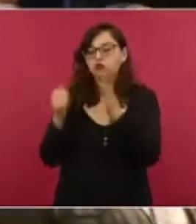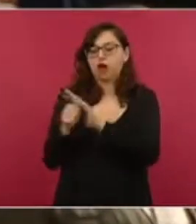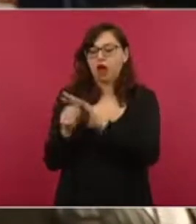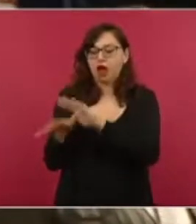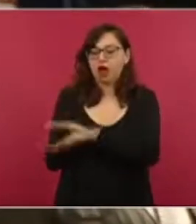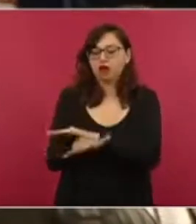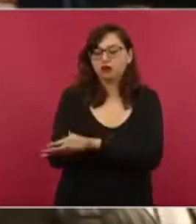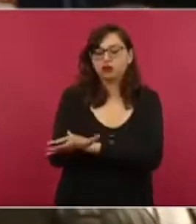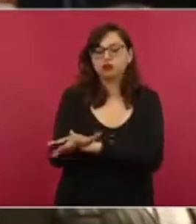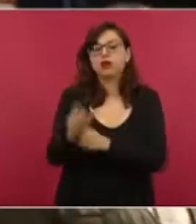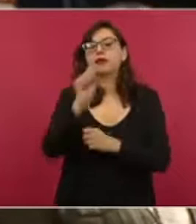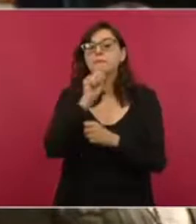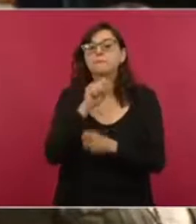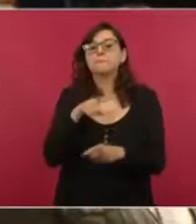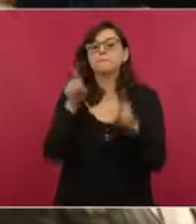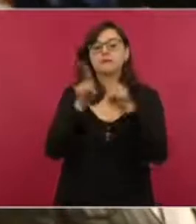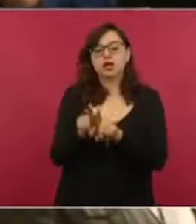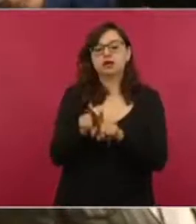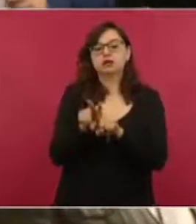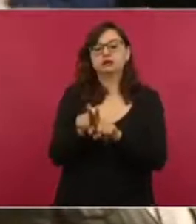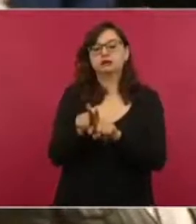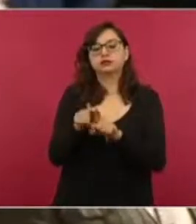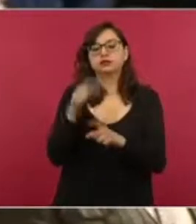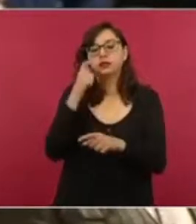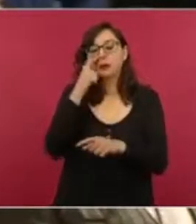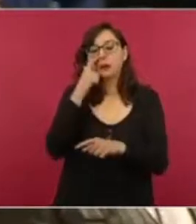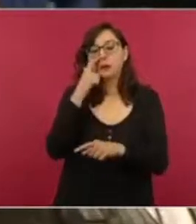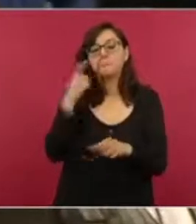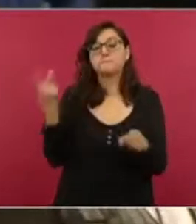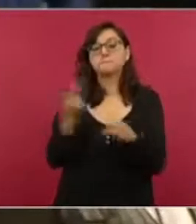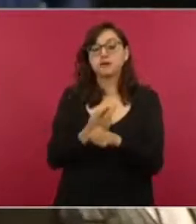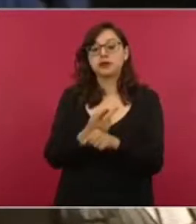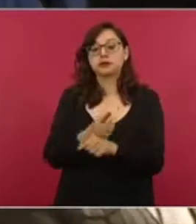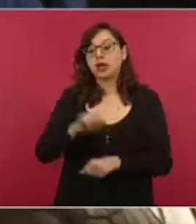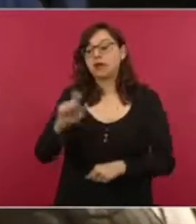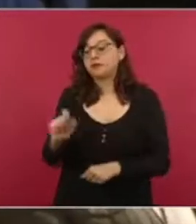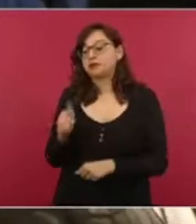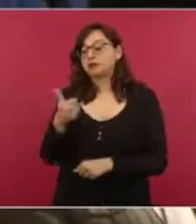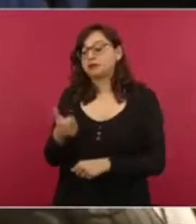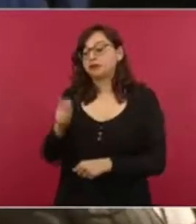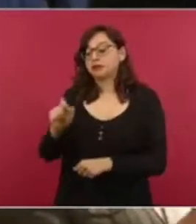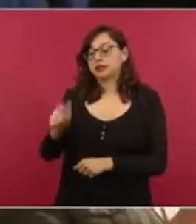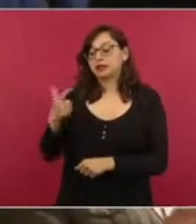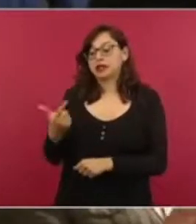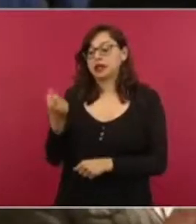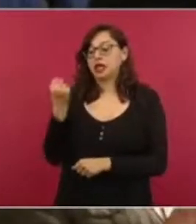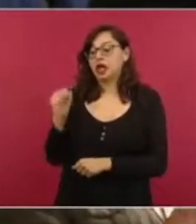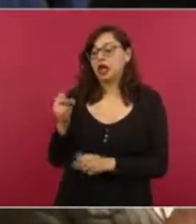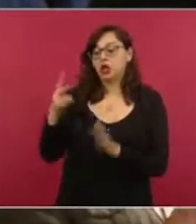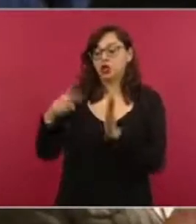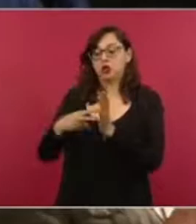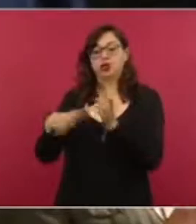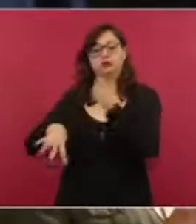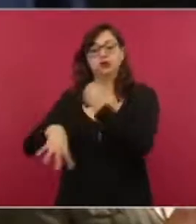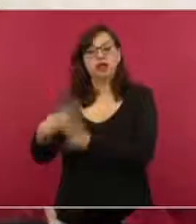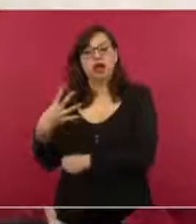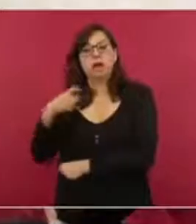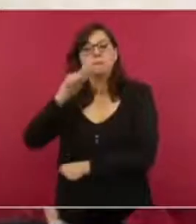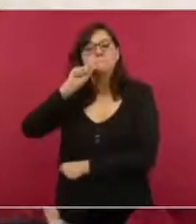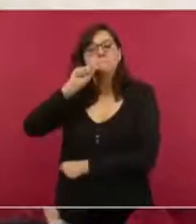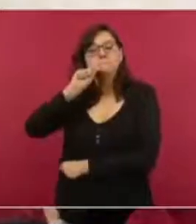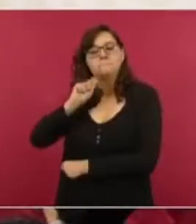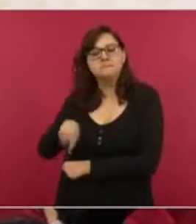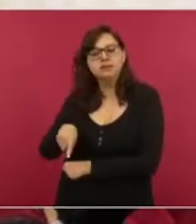de Ayotzinapa, sino también que en la noche del 26 y del 27 de septiembre de 2014